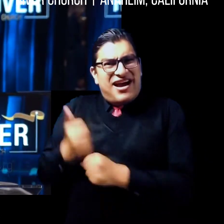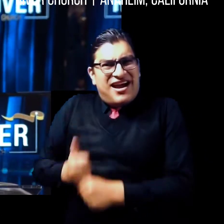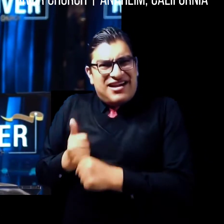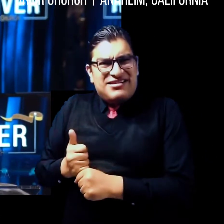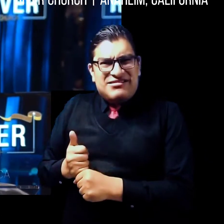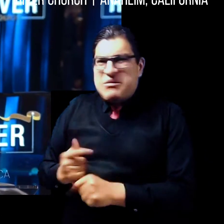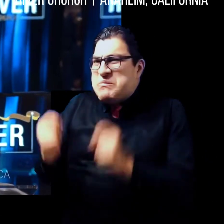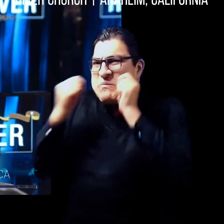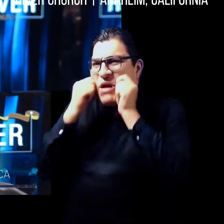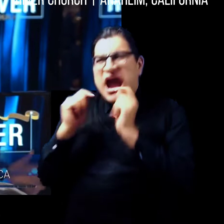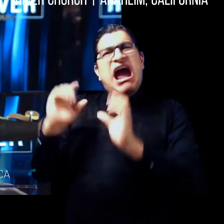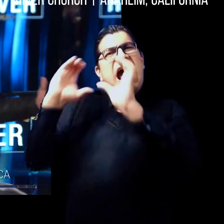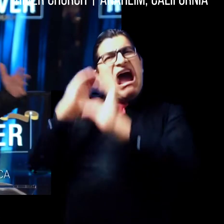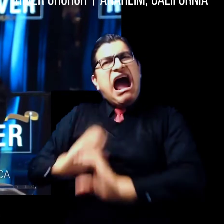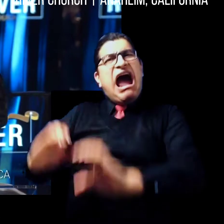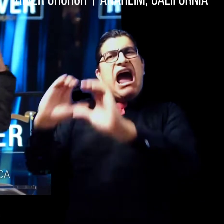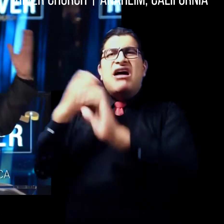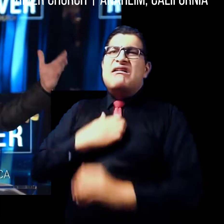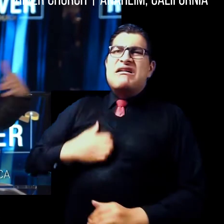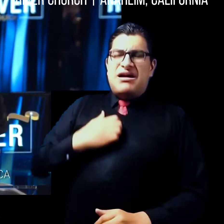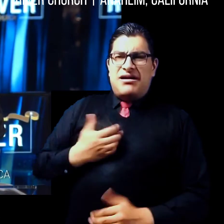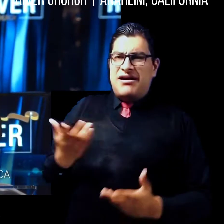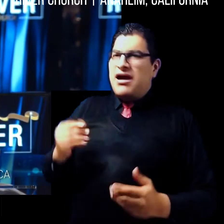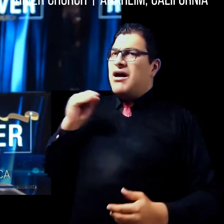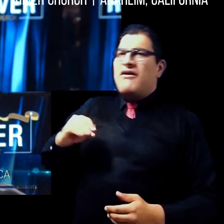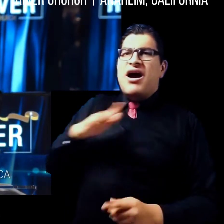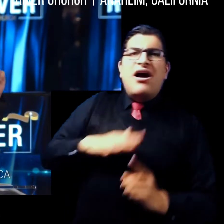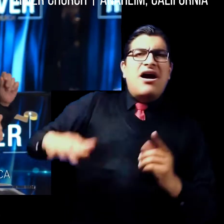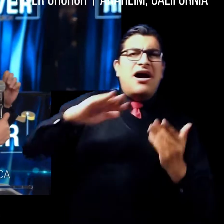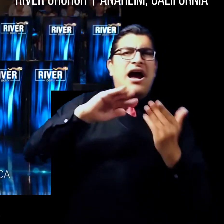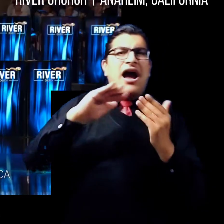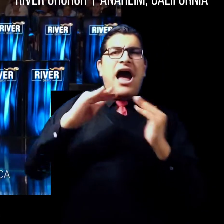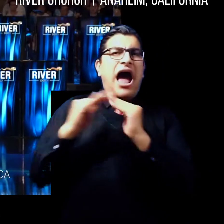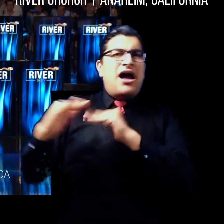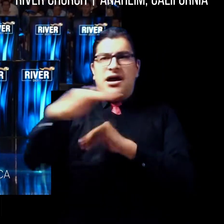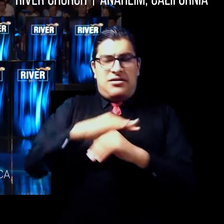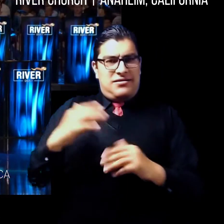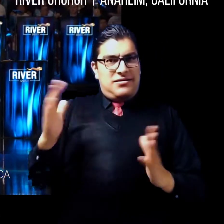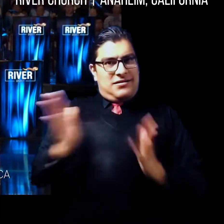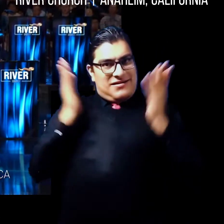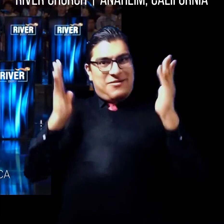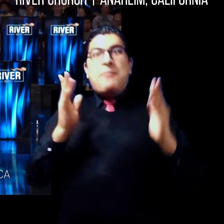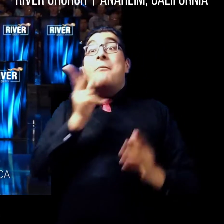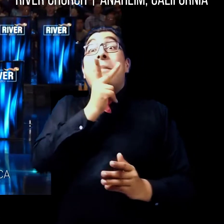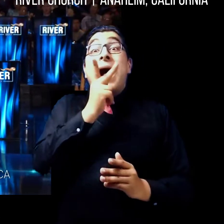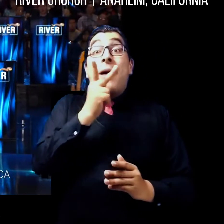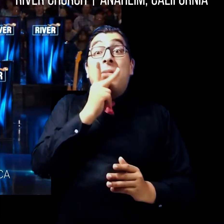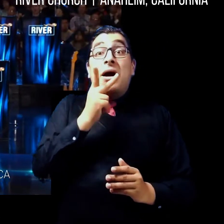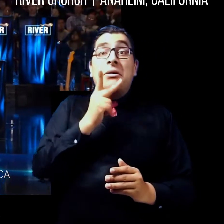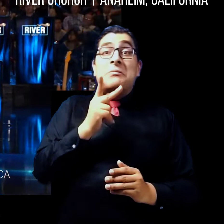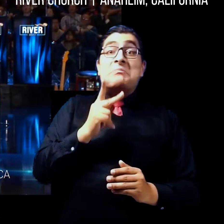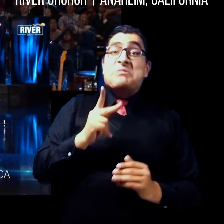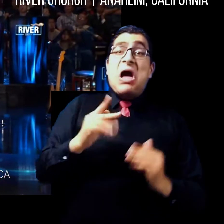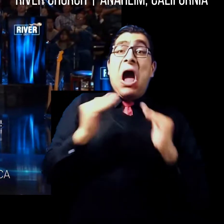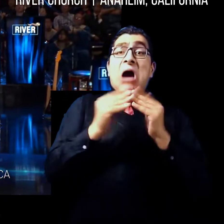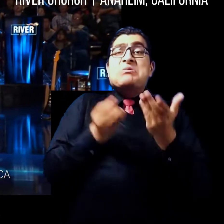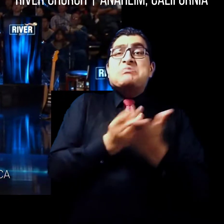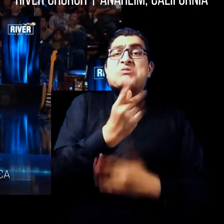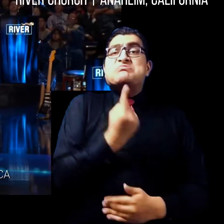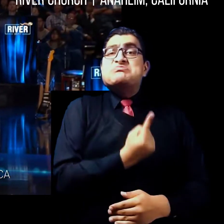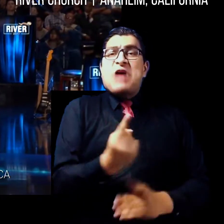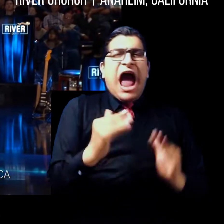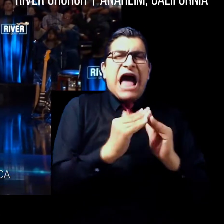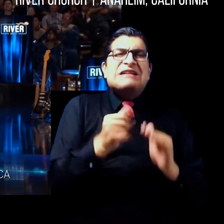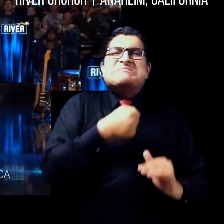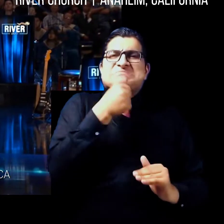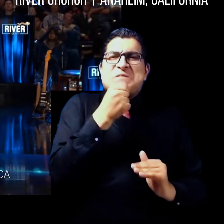de cantar. Todo el barrio donde yo vivía se sorprendía de que mi papá salía silbando. De la misma